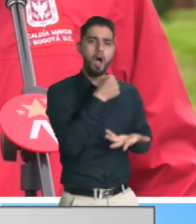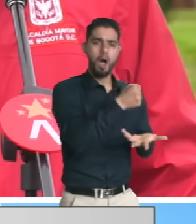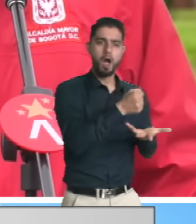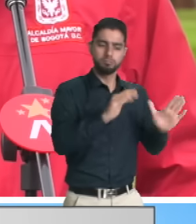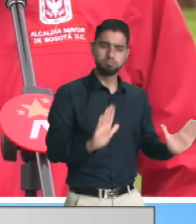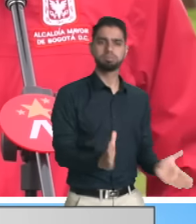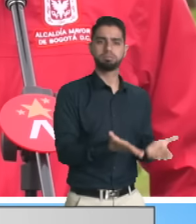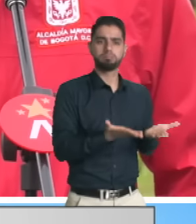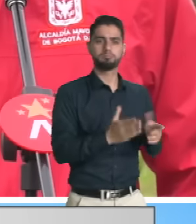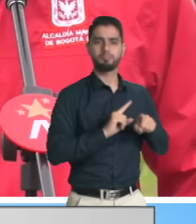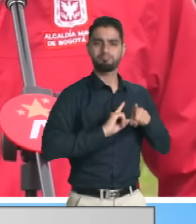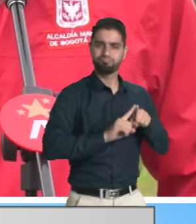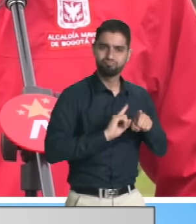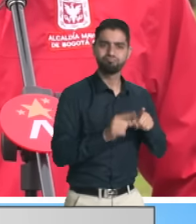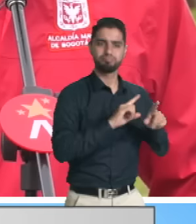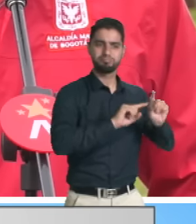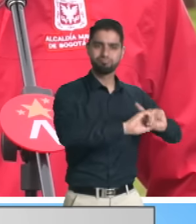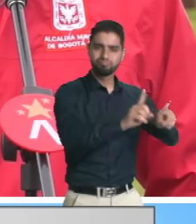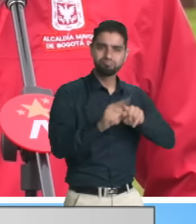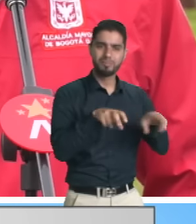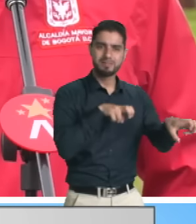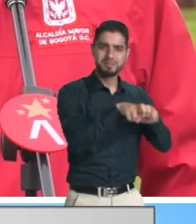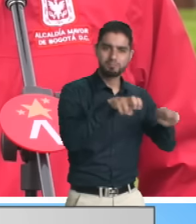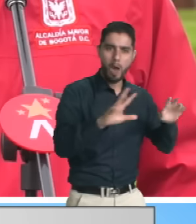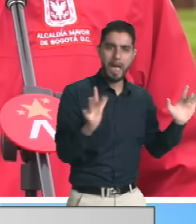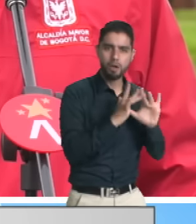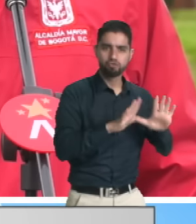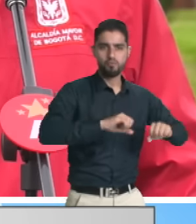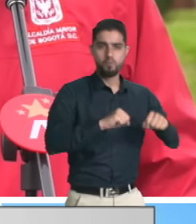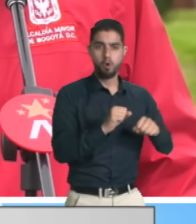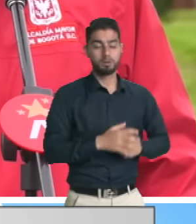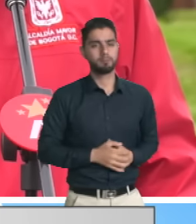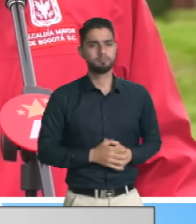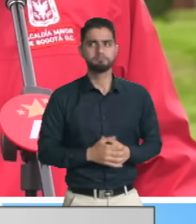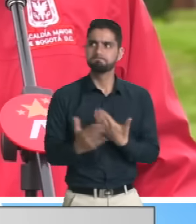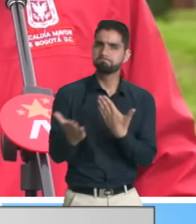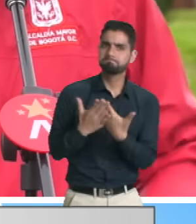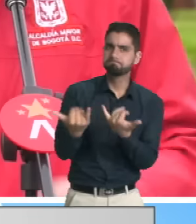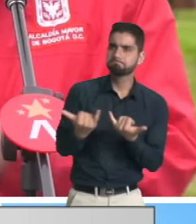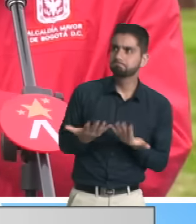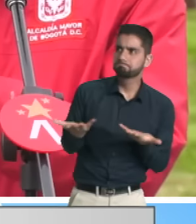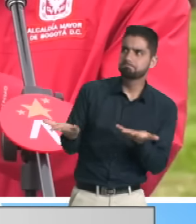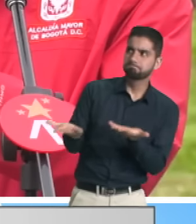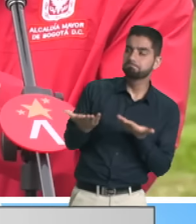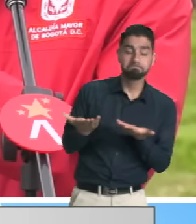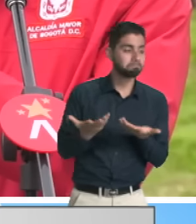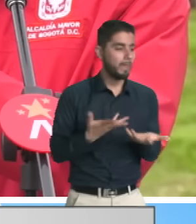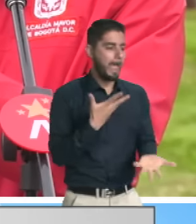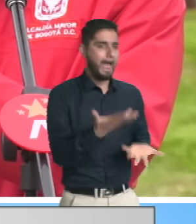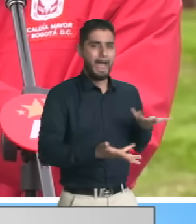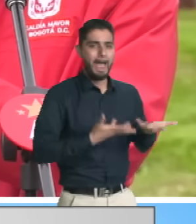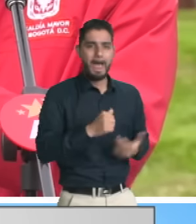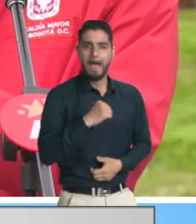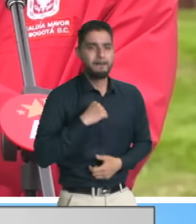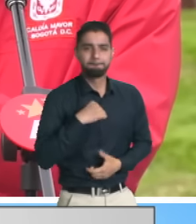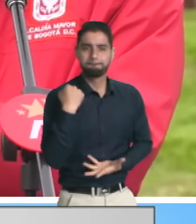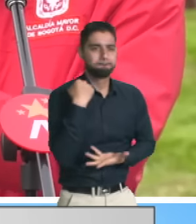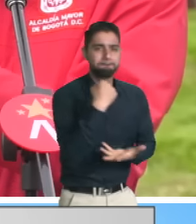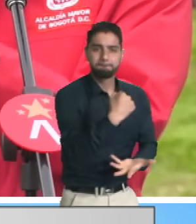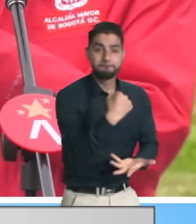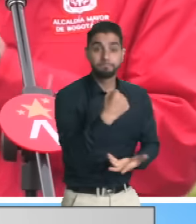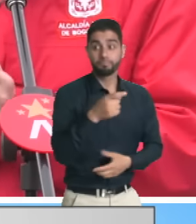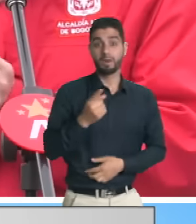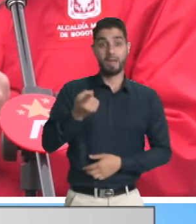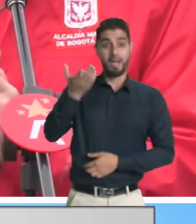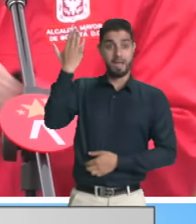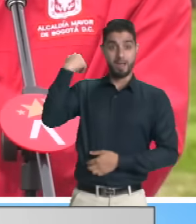nacional. Lo que hemos visto hasta ahora es que todo indica que no tienen cómo entregarnos eso. Entonces, lo que presupuestó la administración anterior que